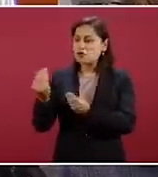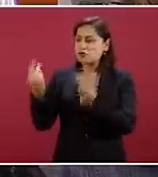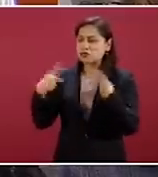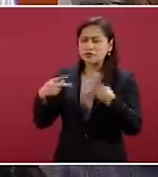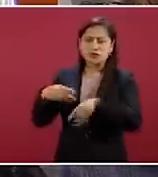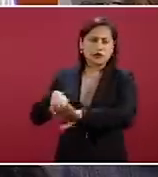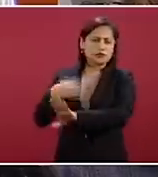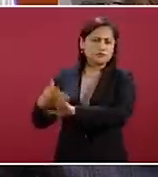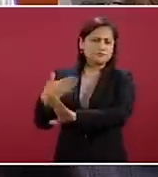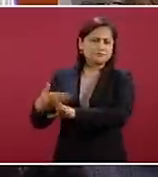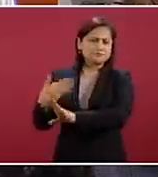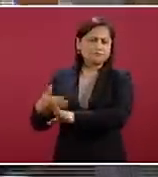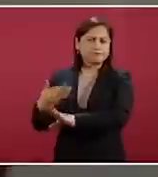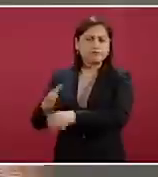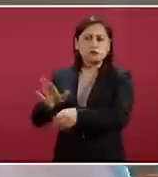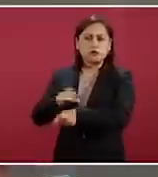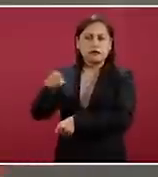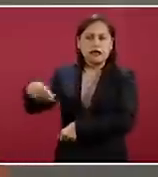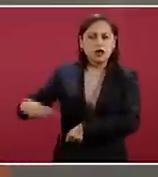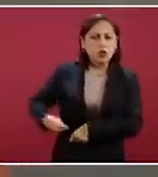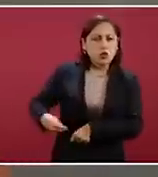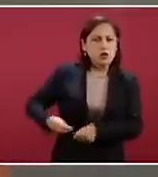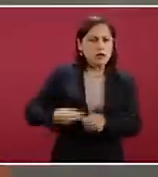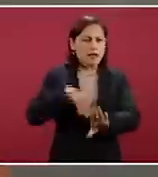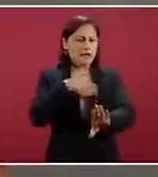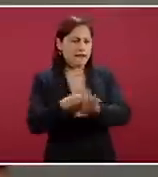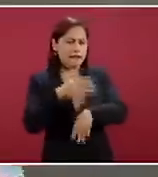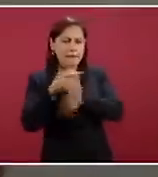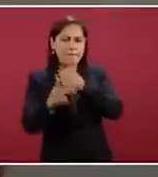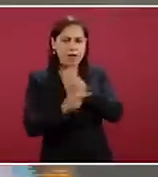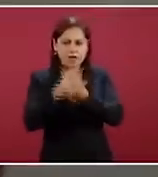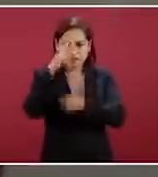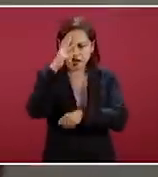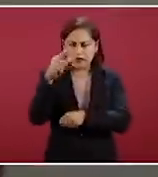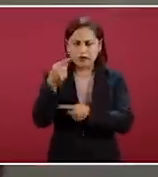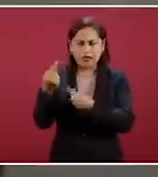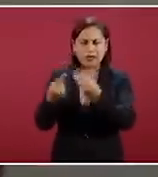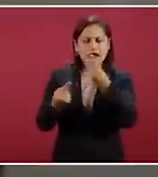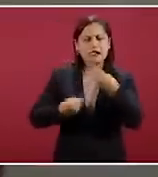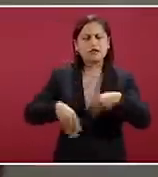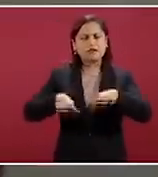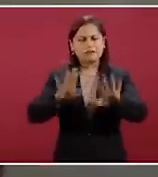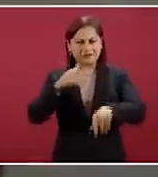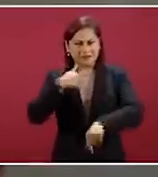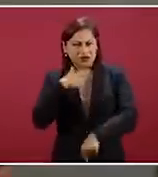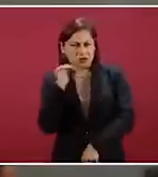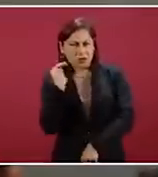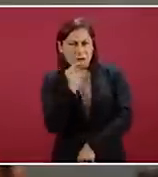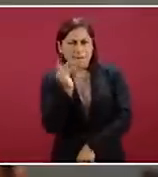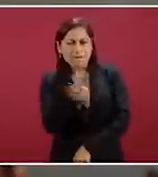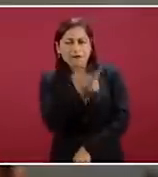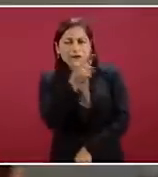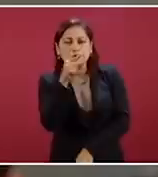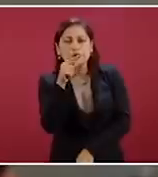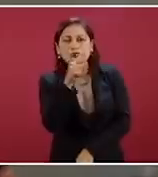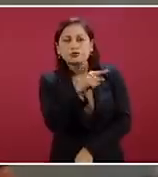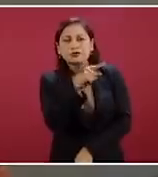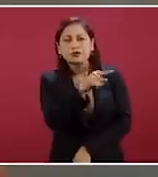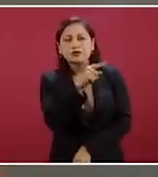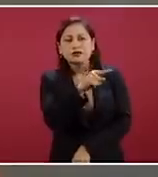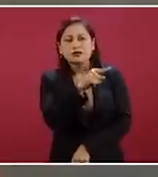demasiados. ¿Qué llamado haría usted al respecto? ¿Qué posicionamiento tomaría? Dado que,